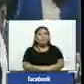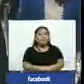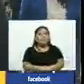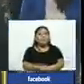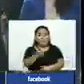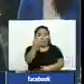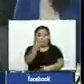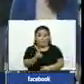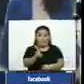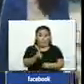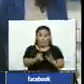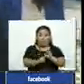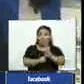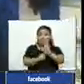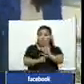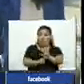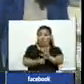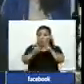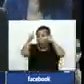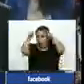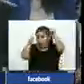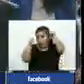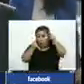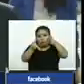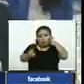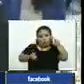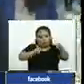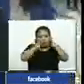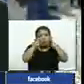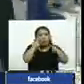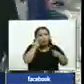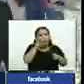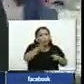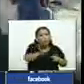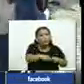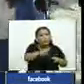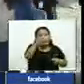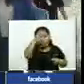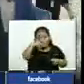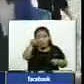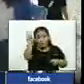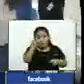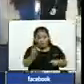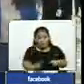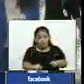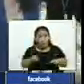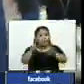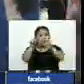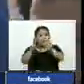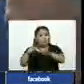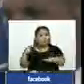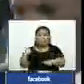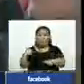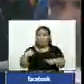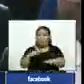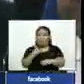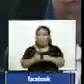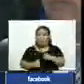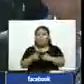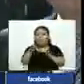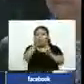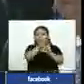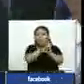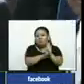La visita del representante de la ONU se realizará hasta el miércoles 6 de noviembre y cumple una apretada agenda que